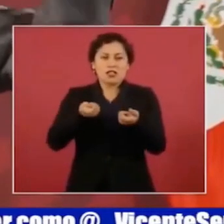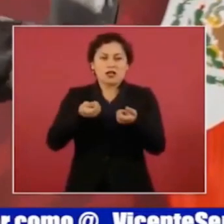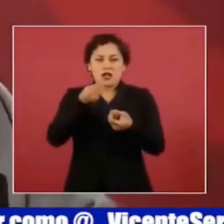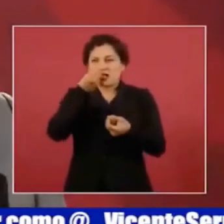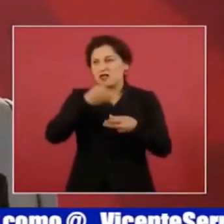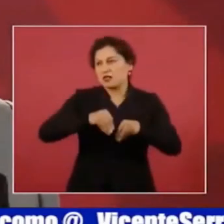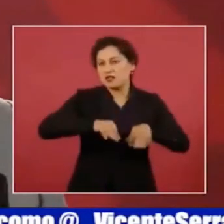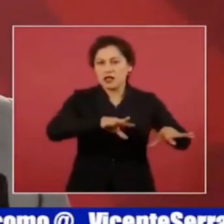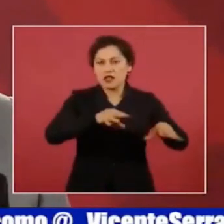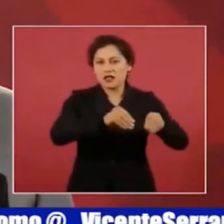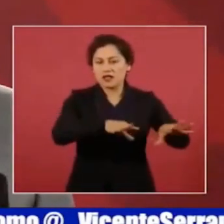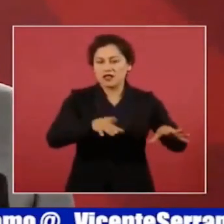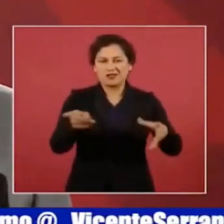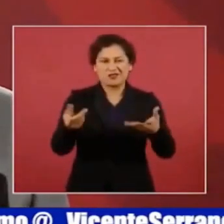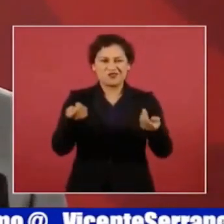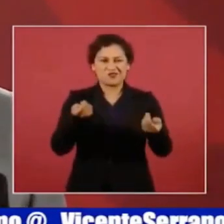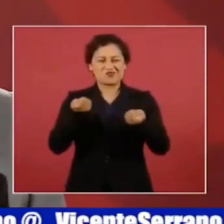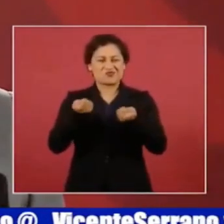completo.